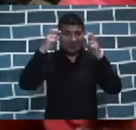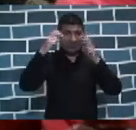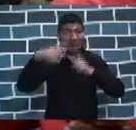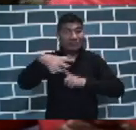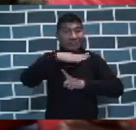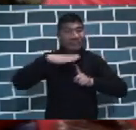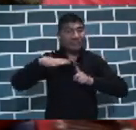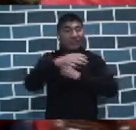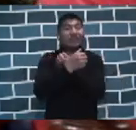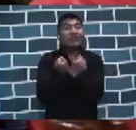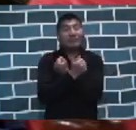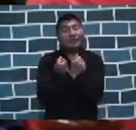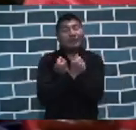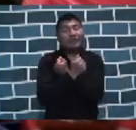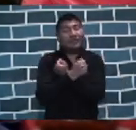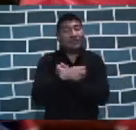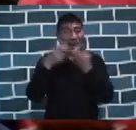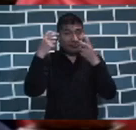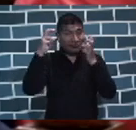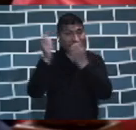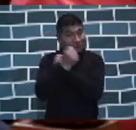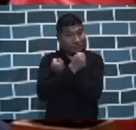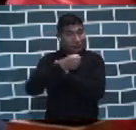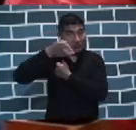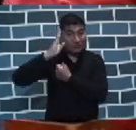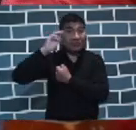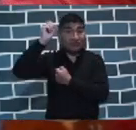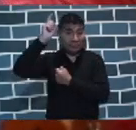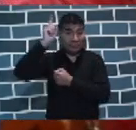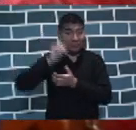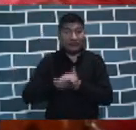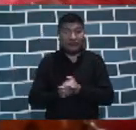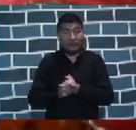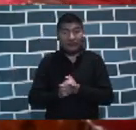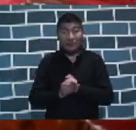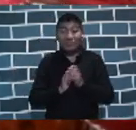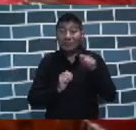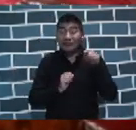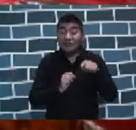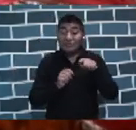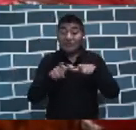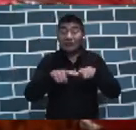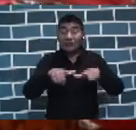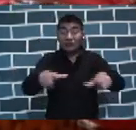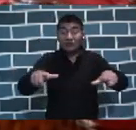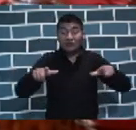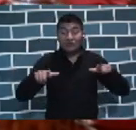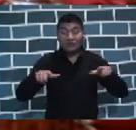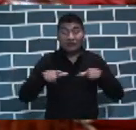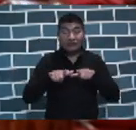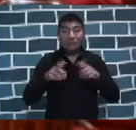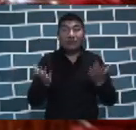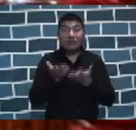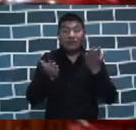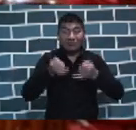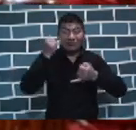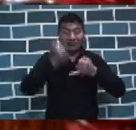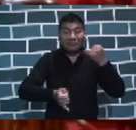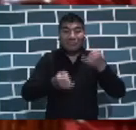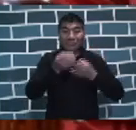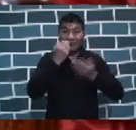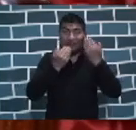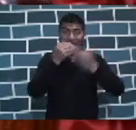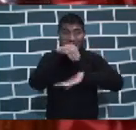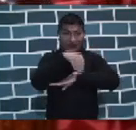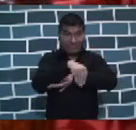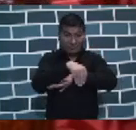amor acerca del amor de dios' y ese lugar es donde celebró la última cena